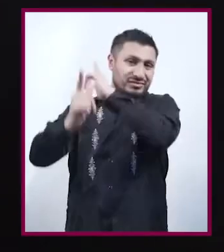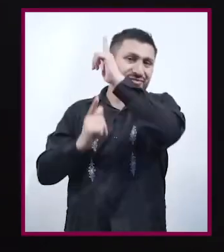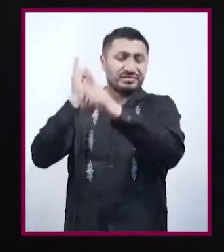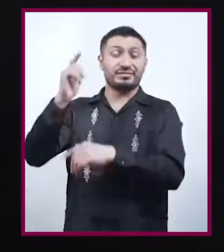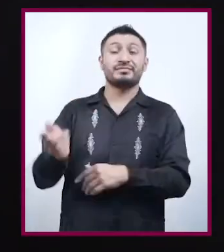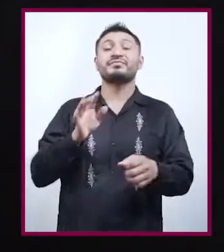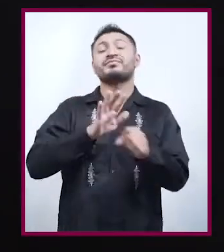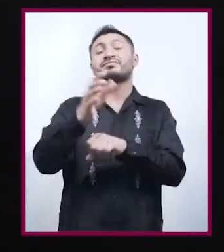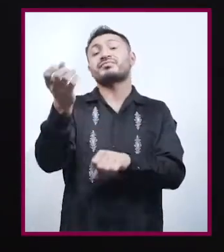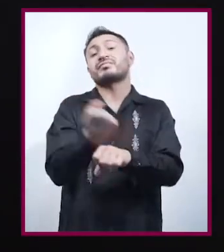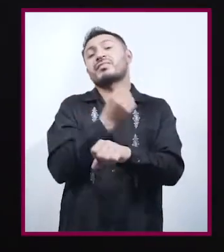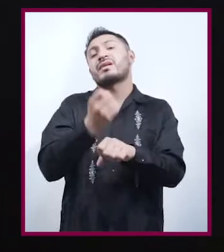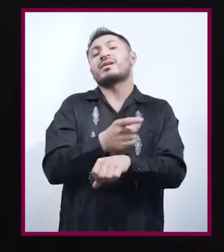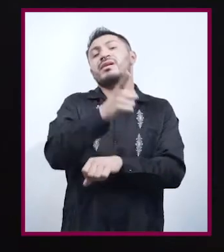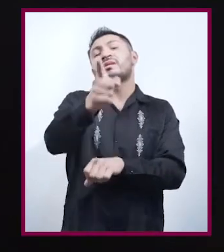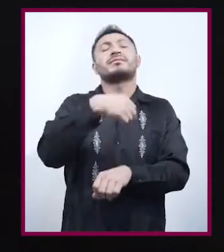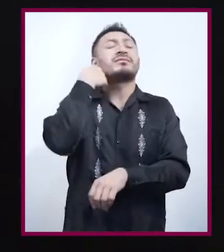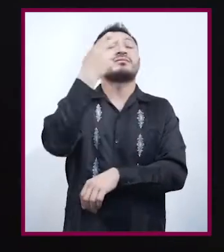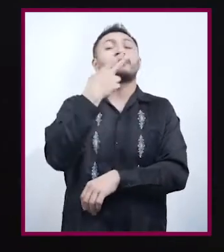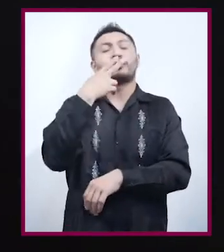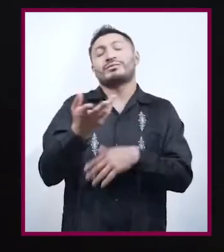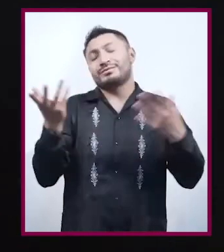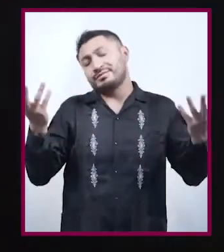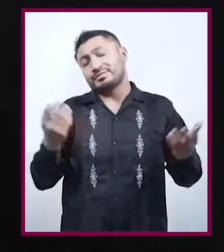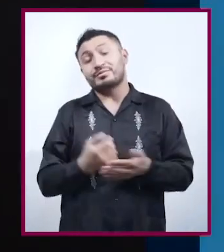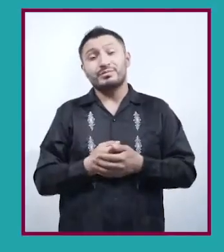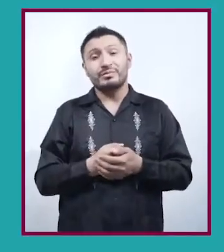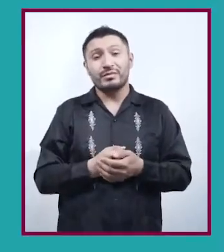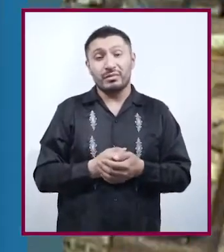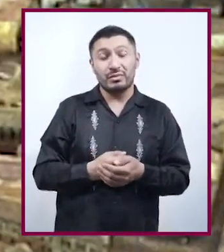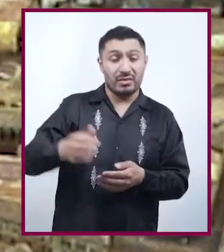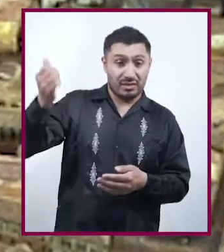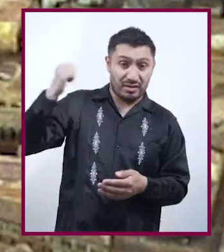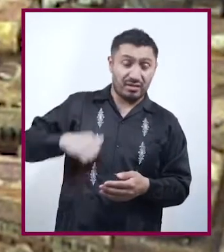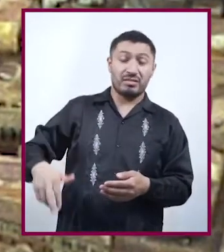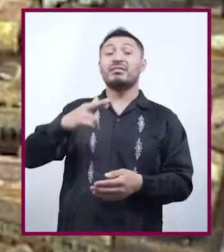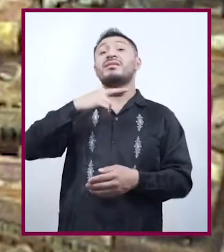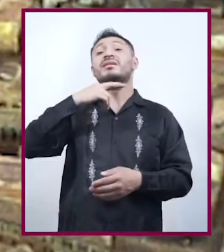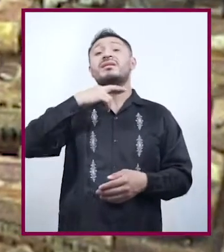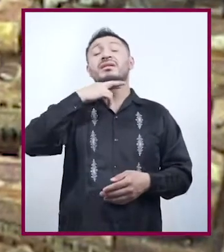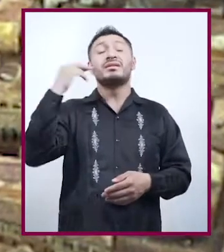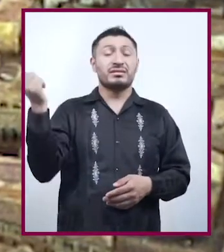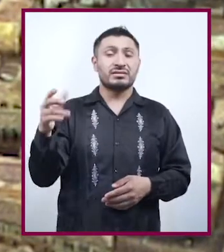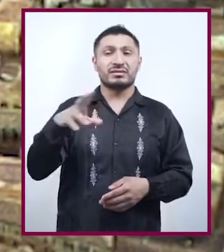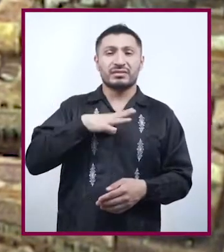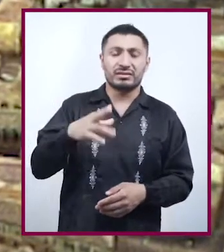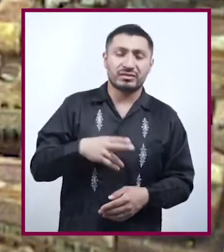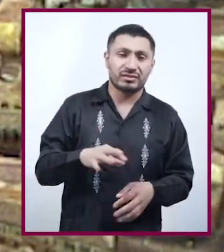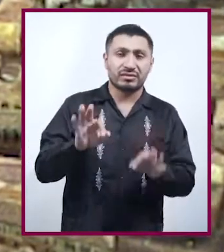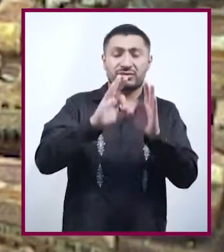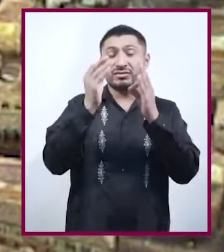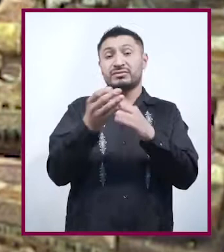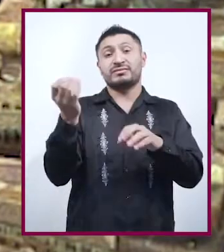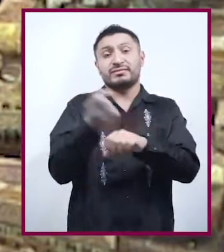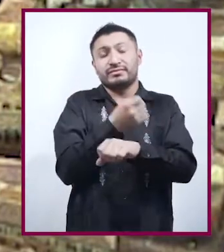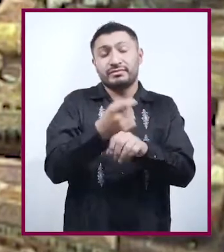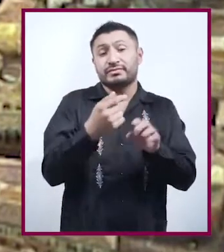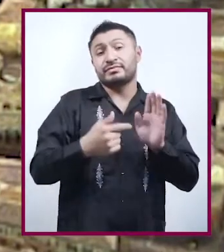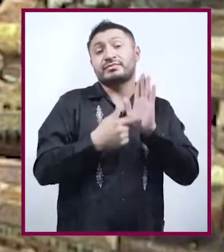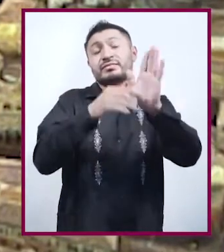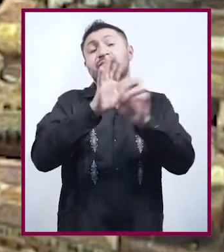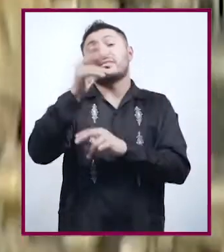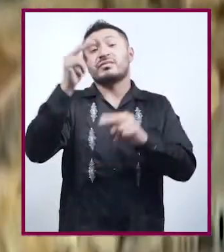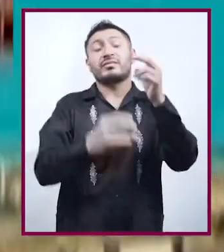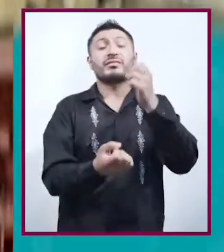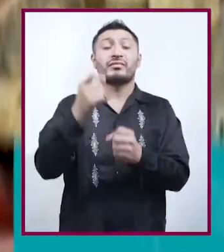¿no? ¿Cuál de estos zapatos te hubiera gustado usar? También en la antigua Roma, el tipo de calzado indicaba la clase social